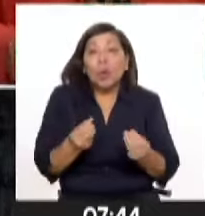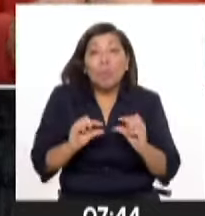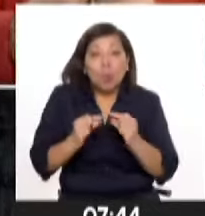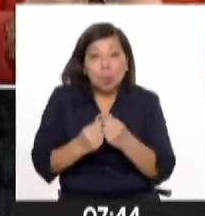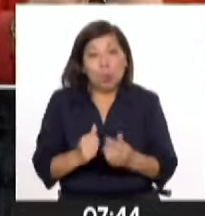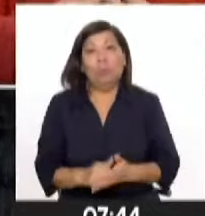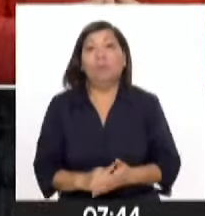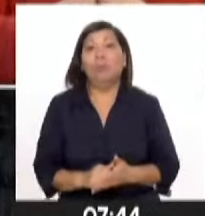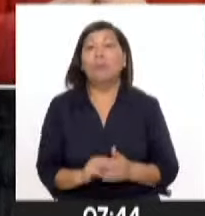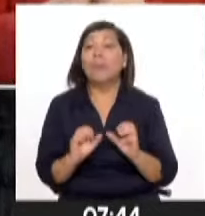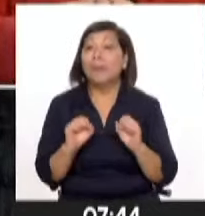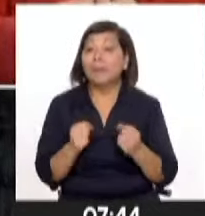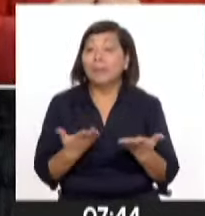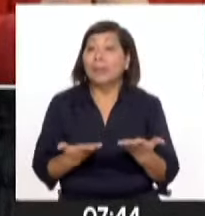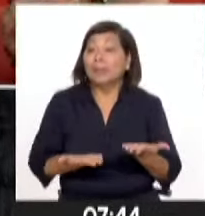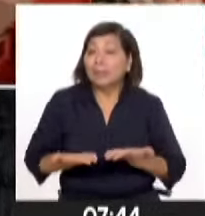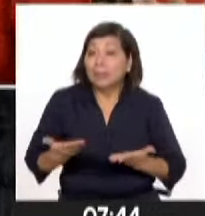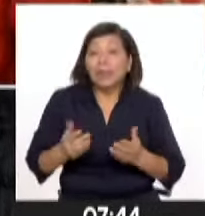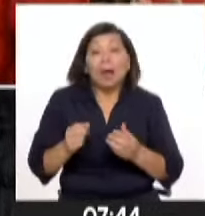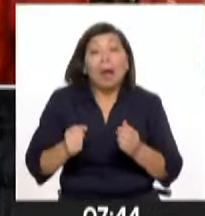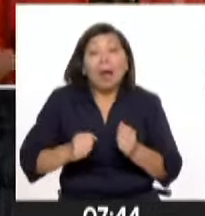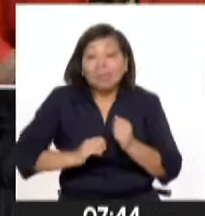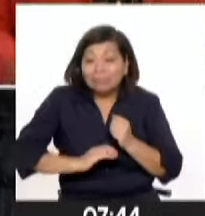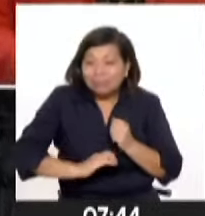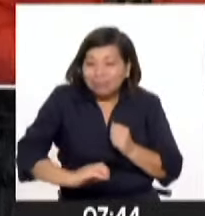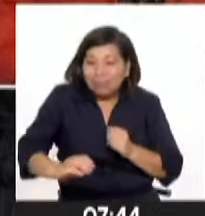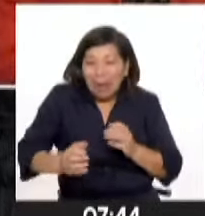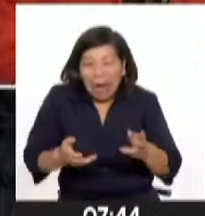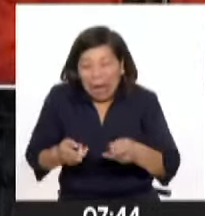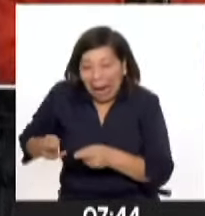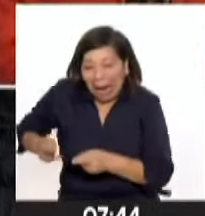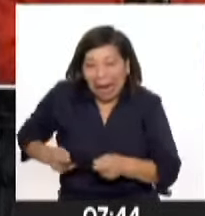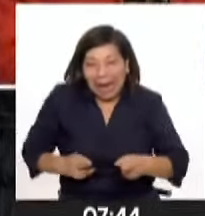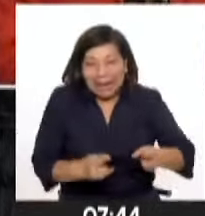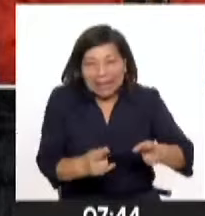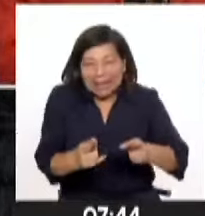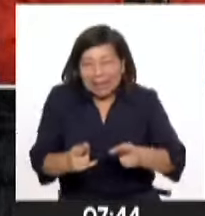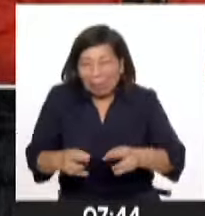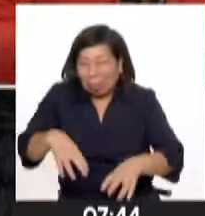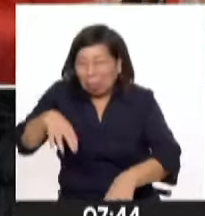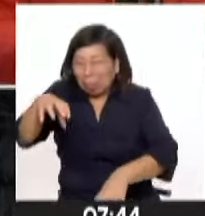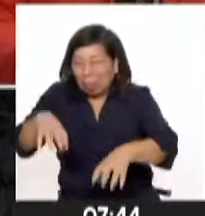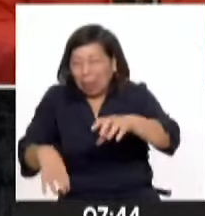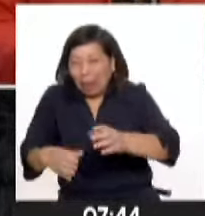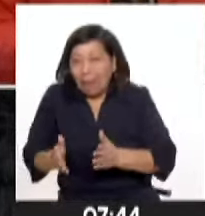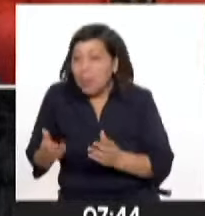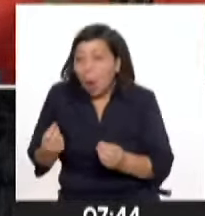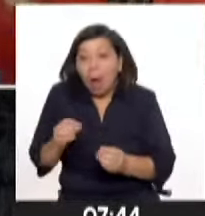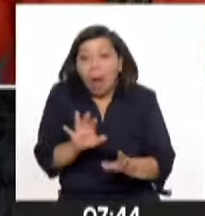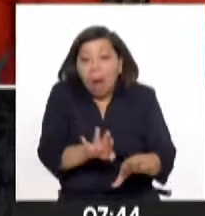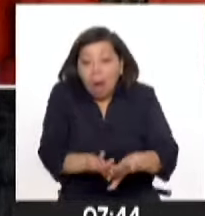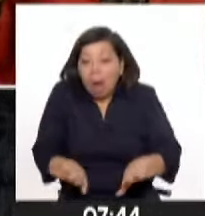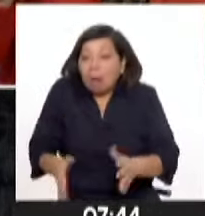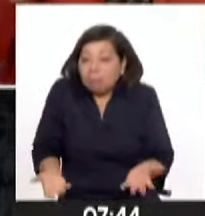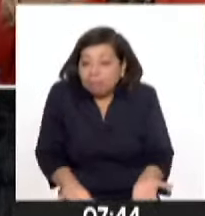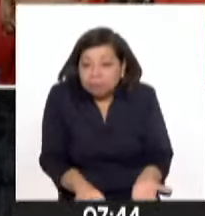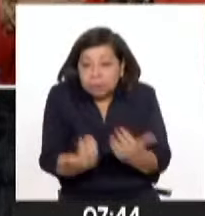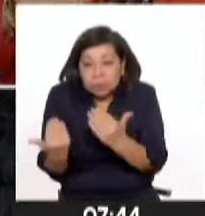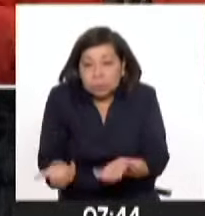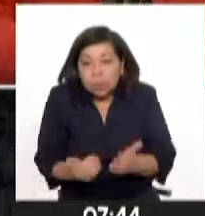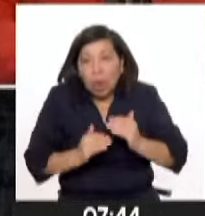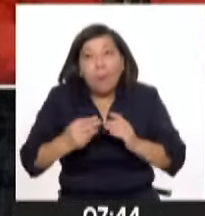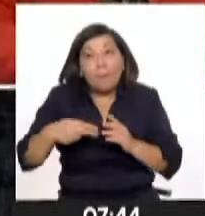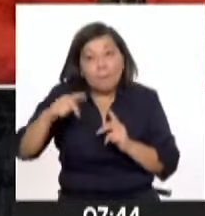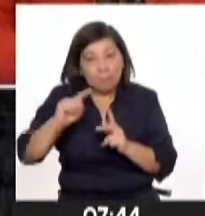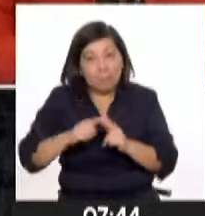sector. Nosotros vamos a realizar la limpieza, como mencioné, y la descolmatación de ríos a nivel